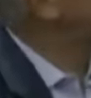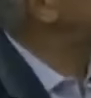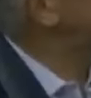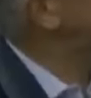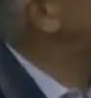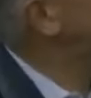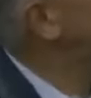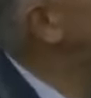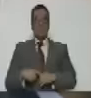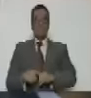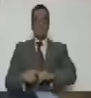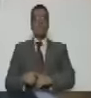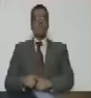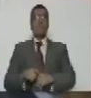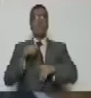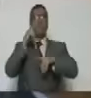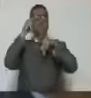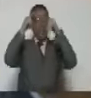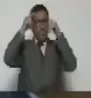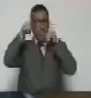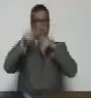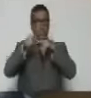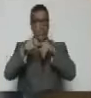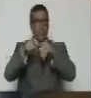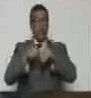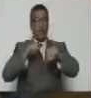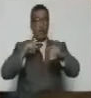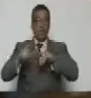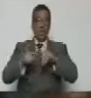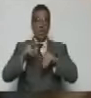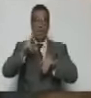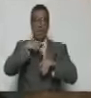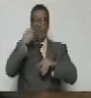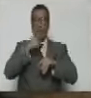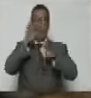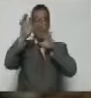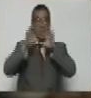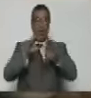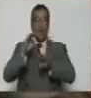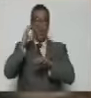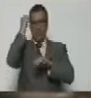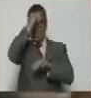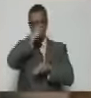Frías. Fue el operador de la política exterior en África.